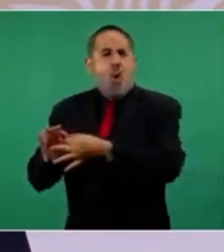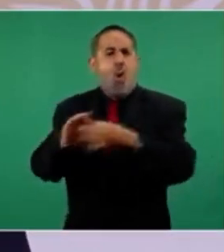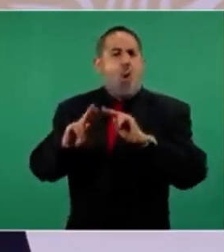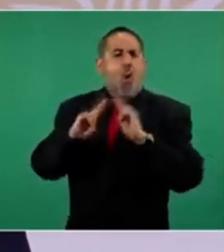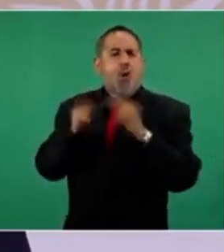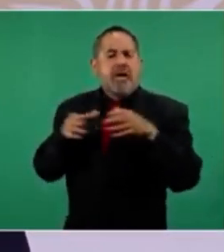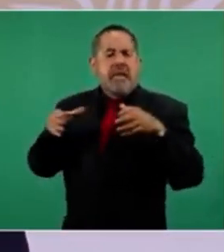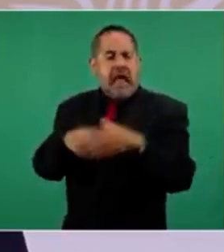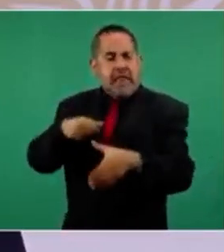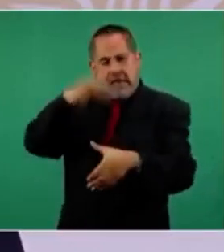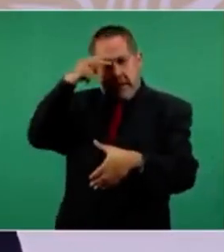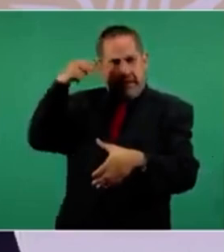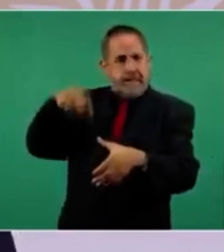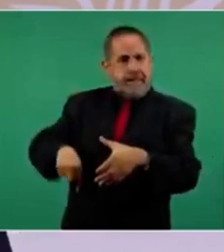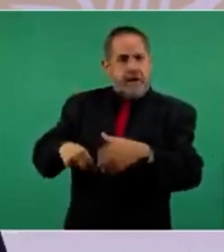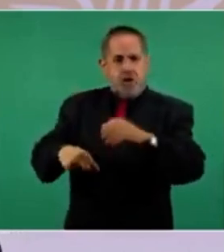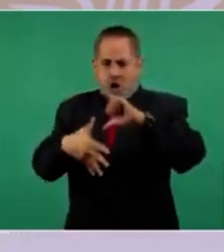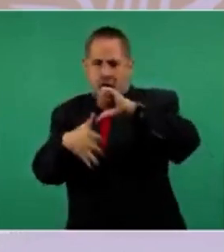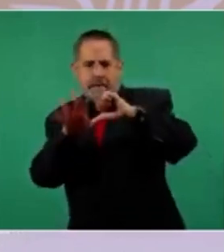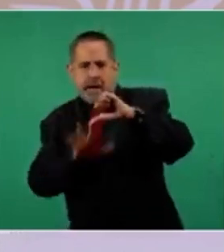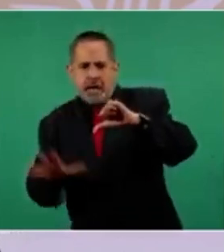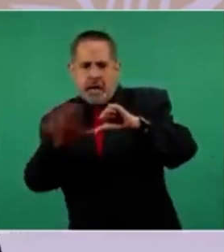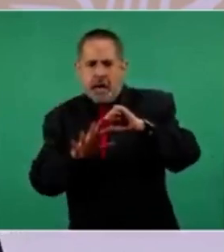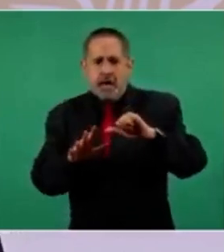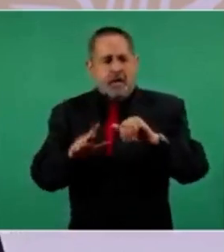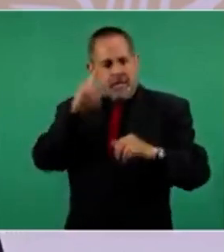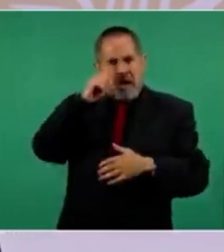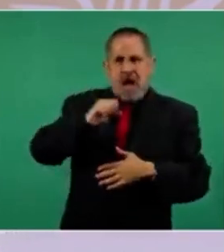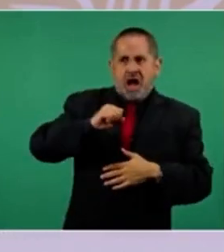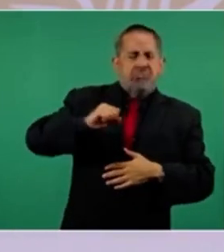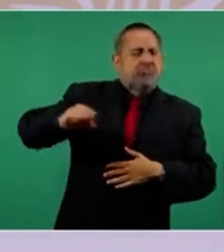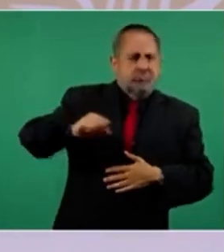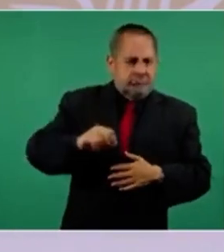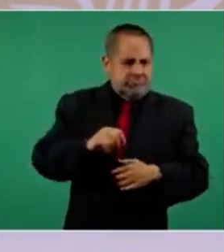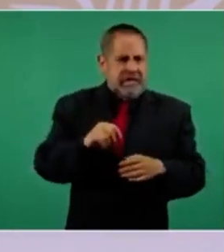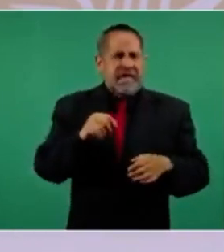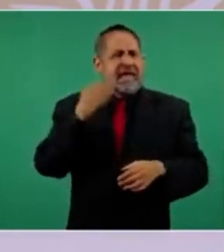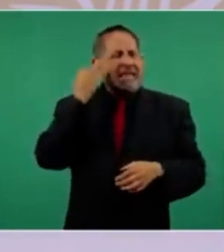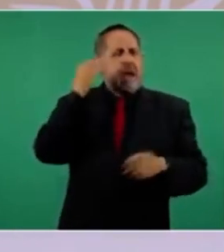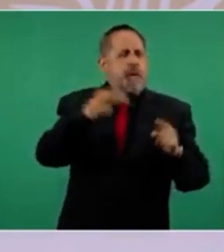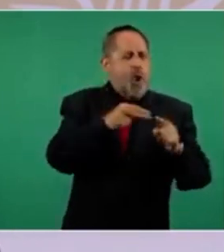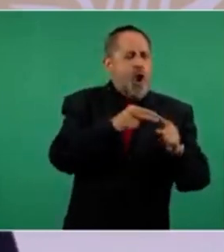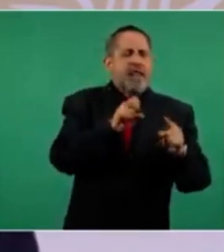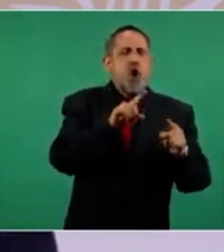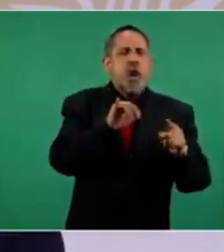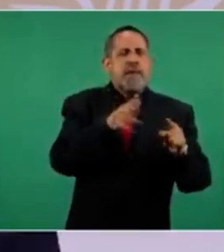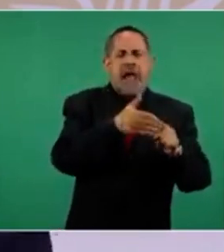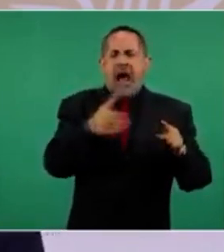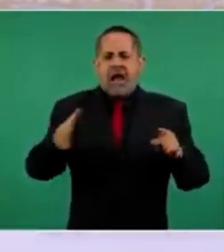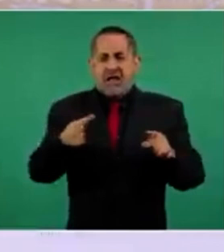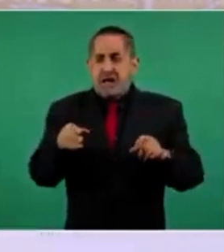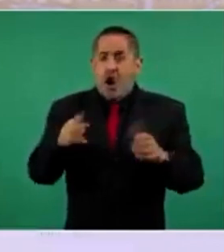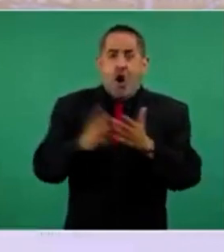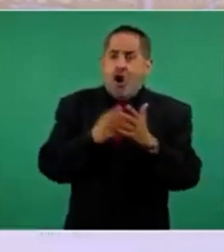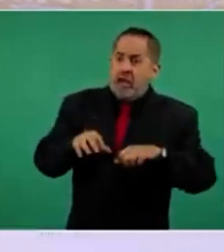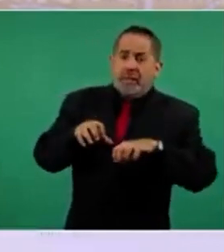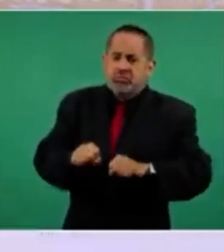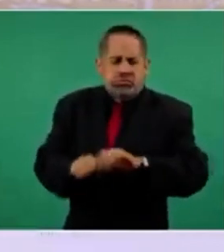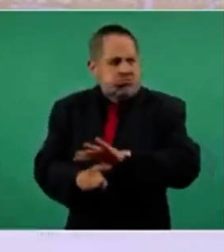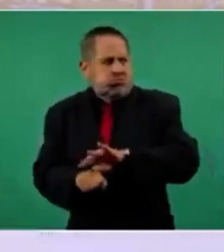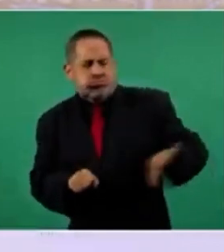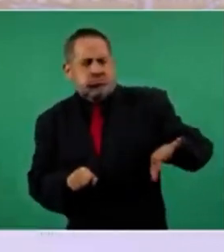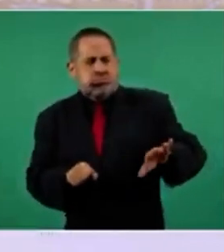nuestra América frente al proyecto de recolonización neoliberal que nos intentan imponer. Como